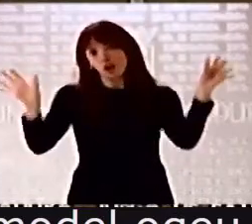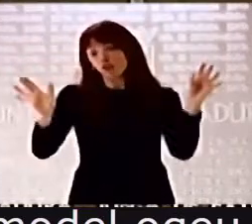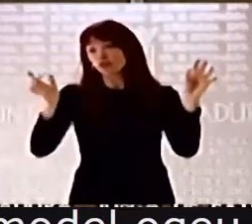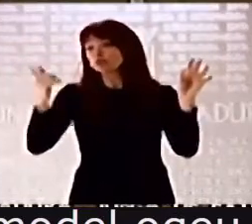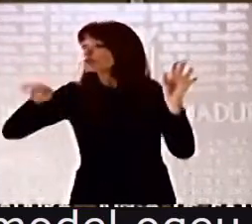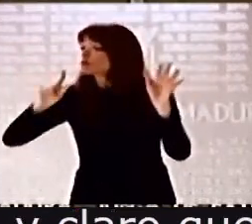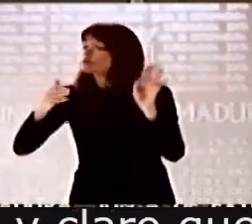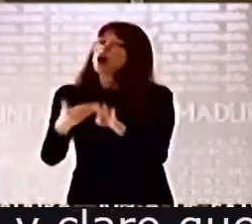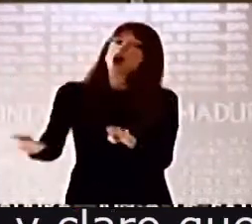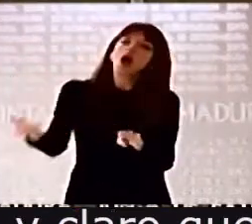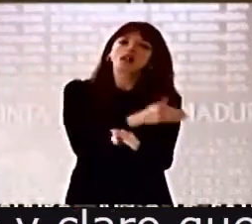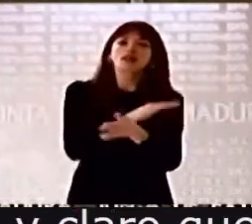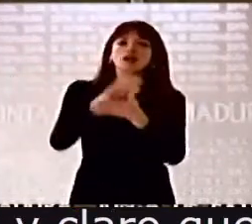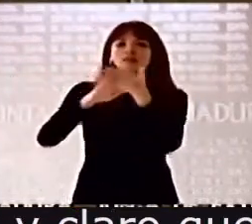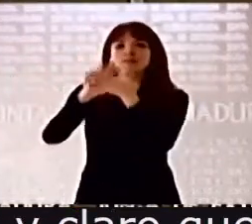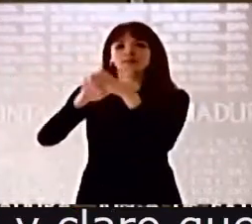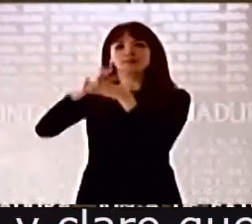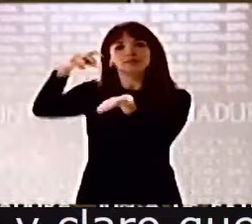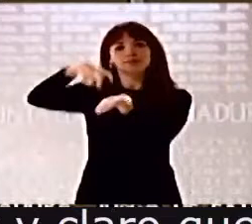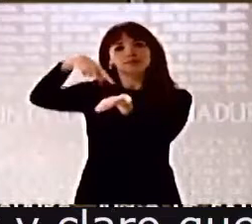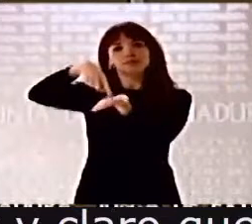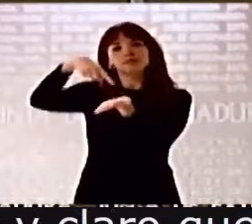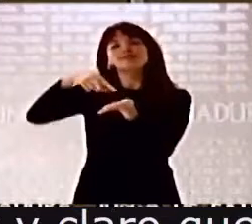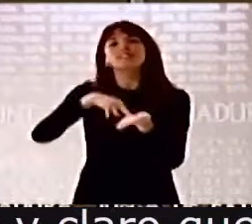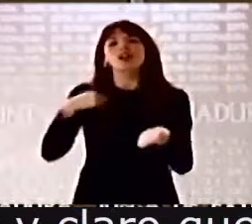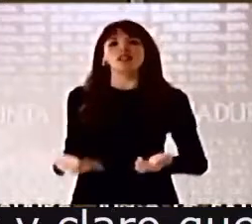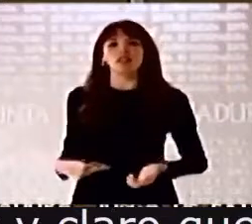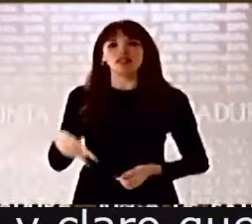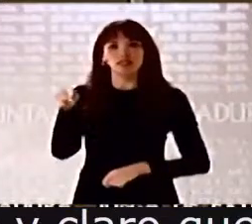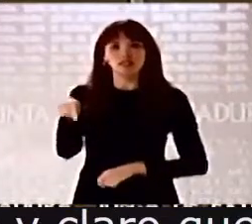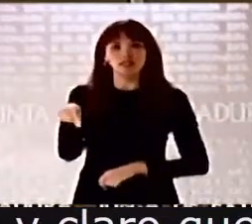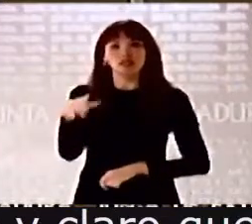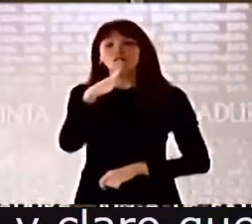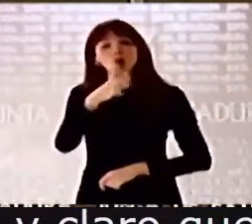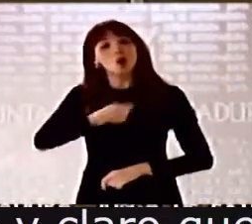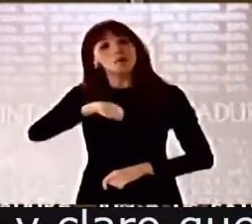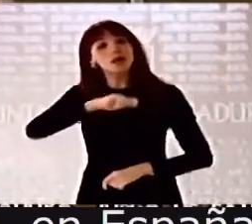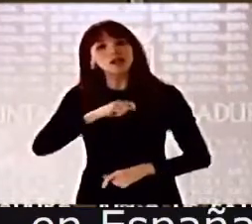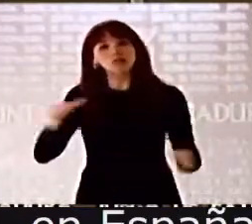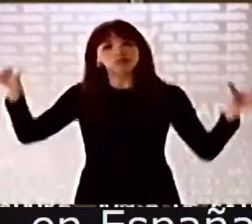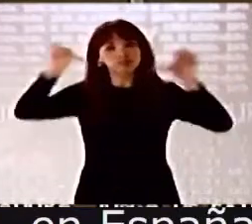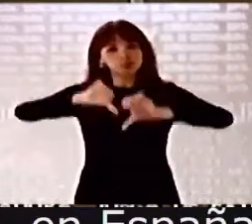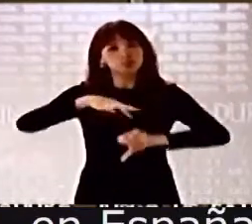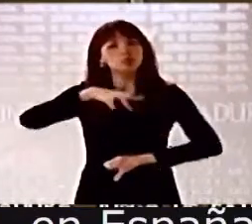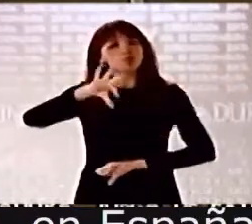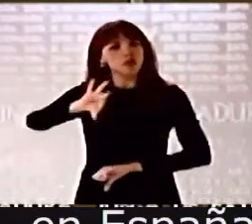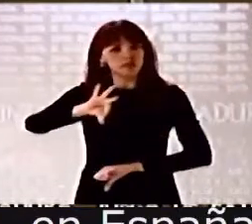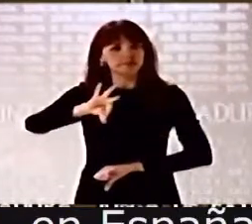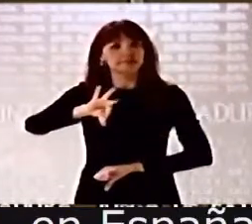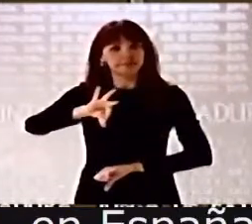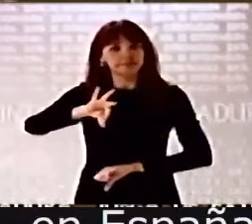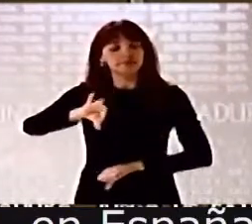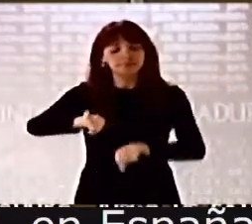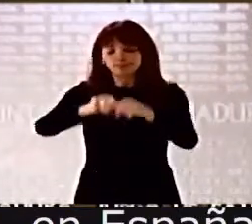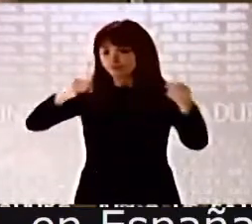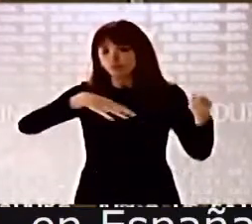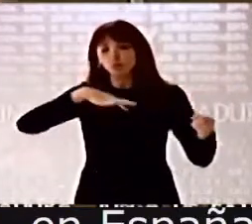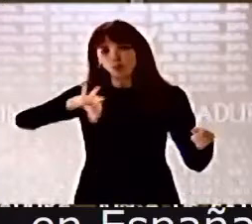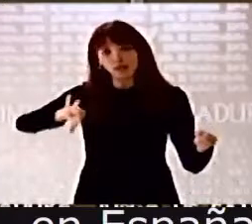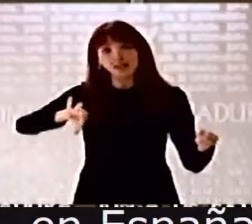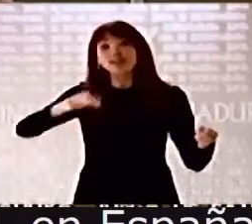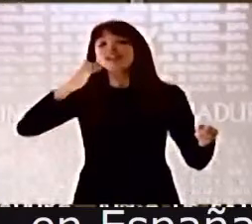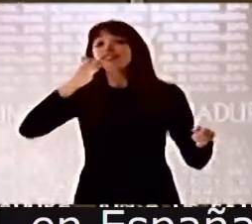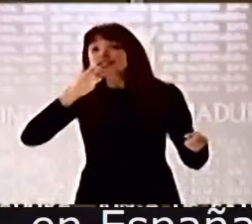hay que hablar de sanidad, que la sanidad en España se puede deteriorar si permitimos que haya más tiempo con